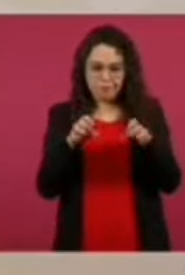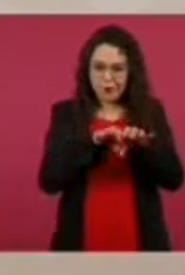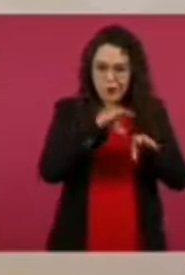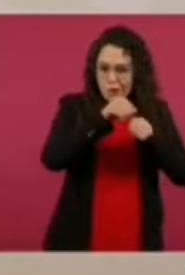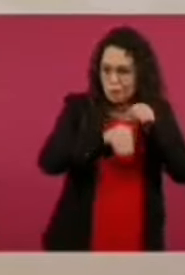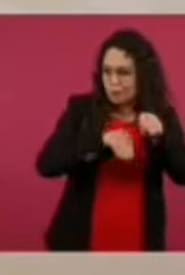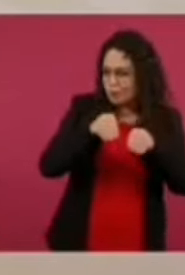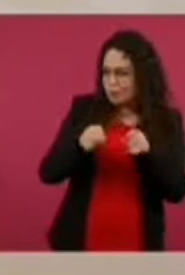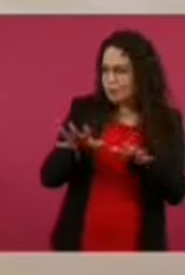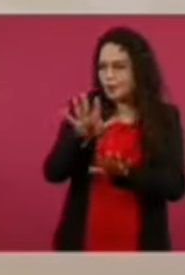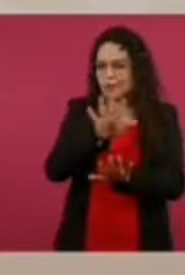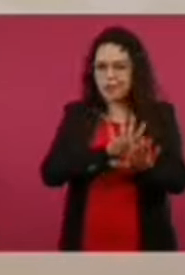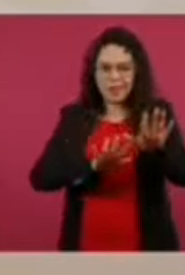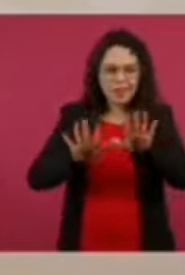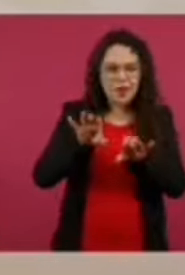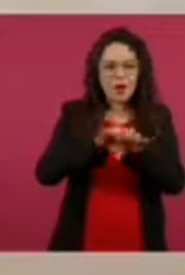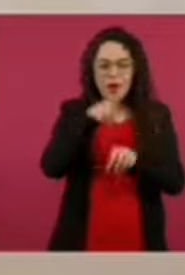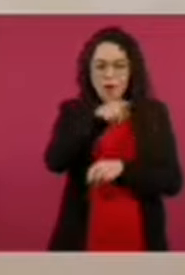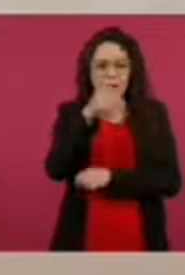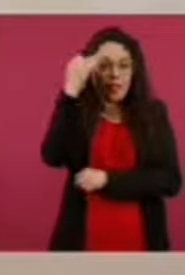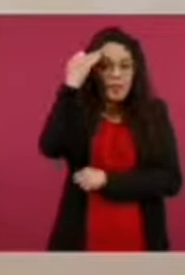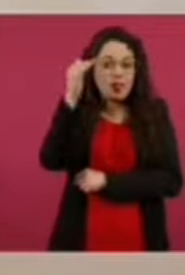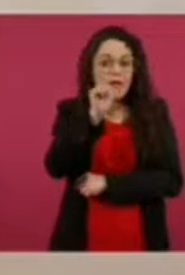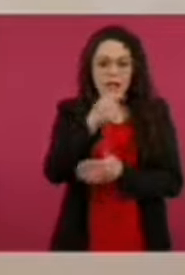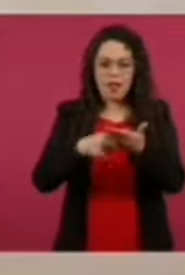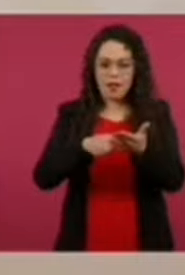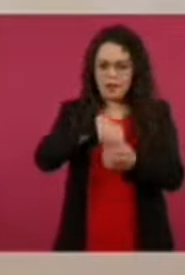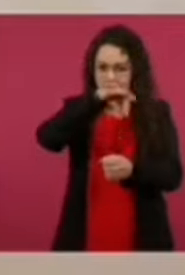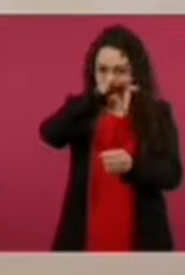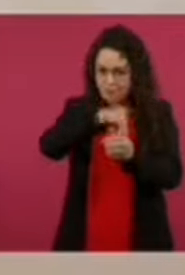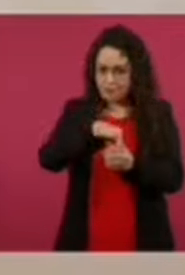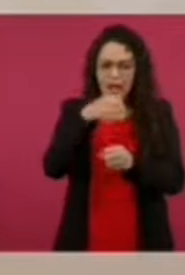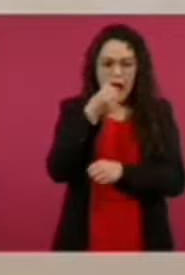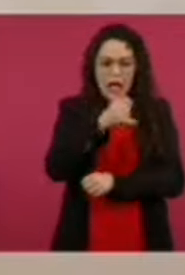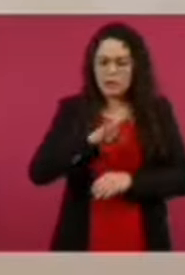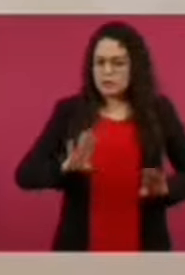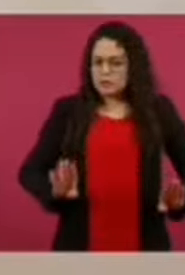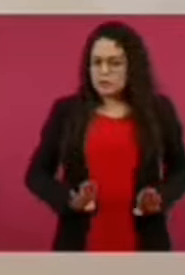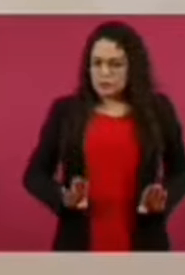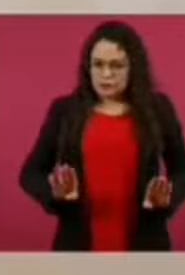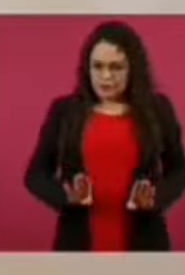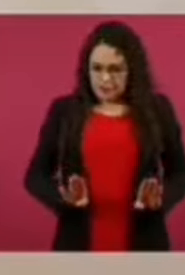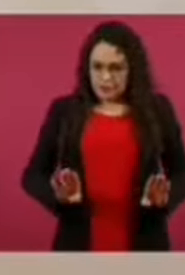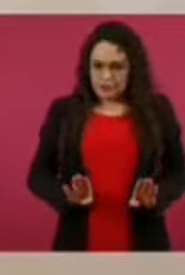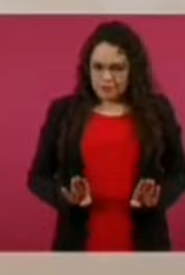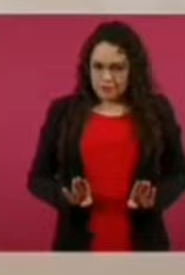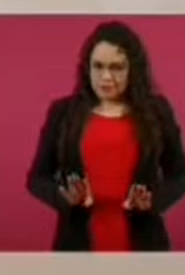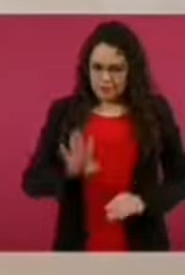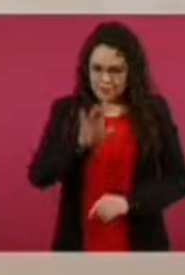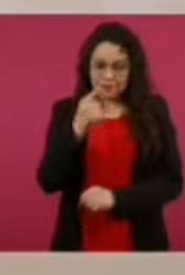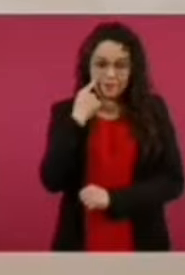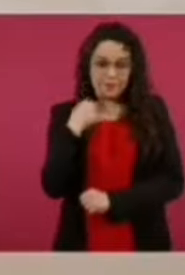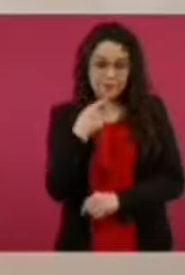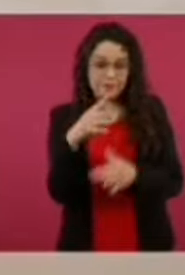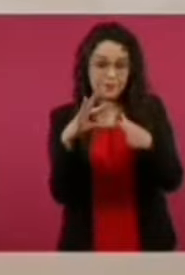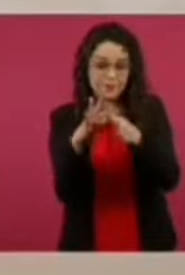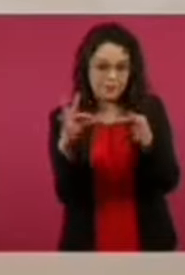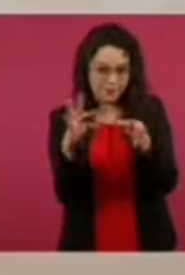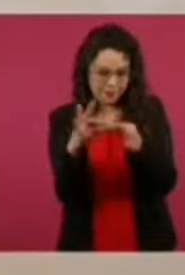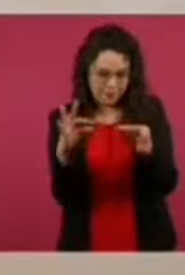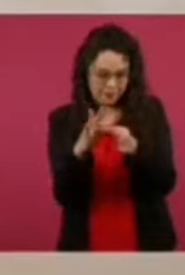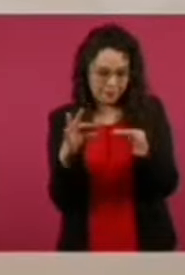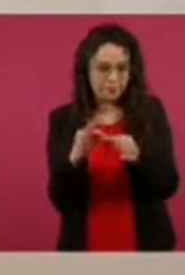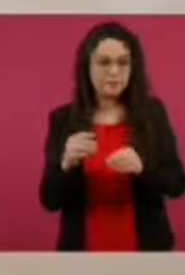de la política en tiempos electorales. La rechazaron porque quieren